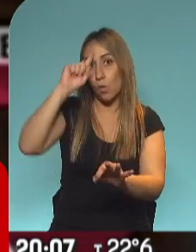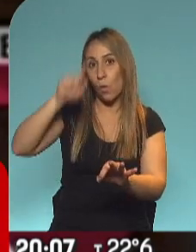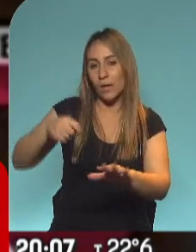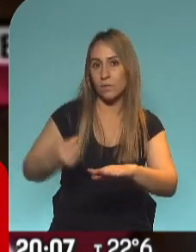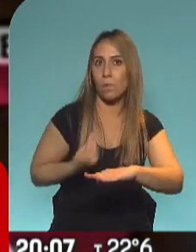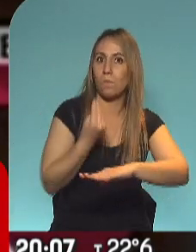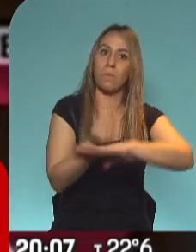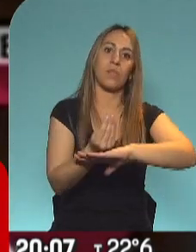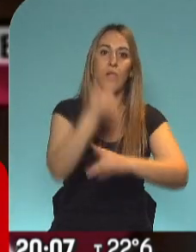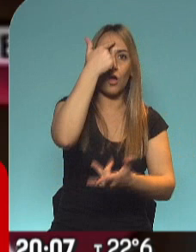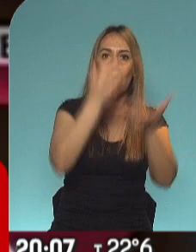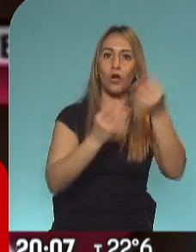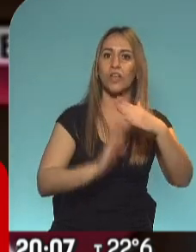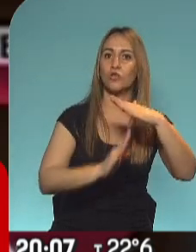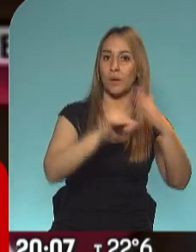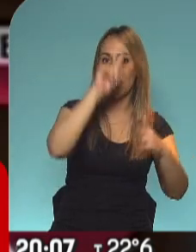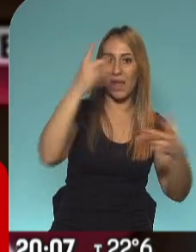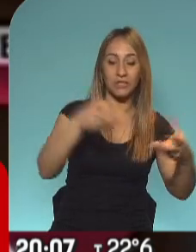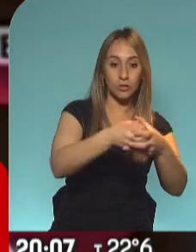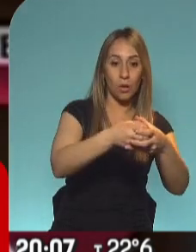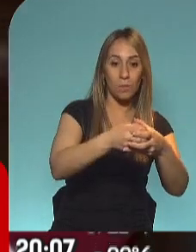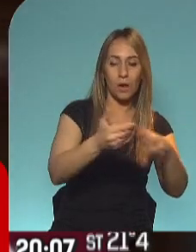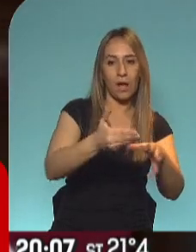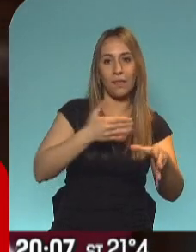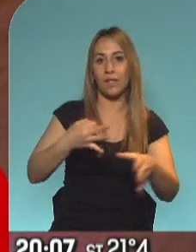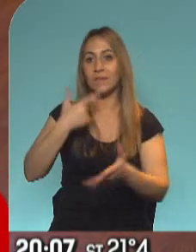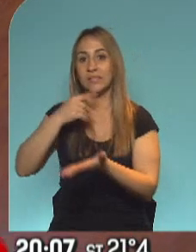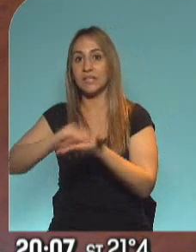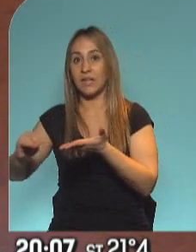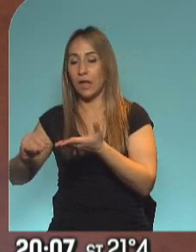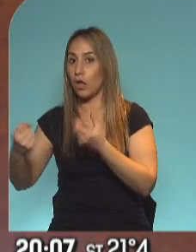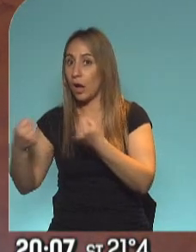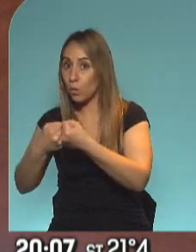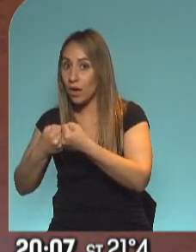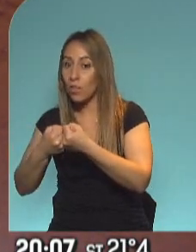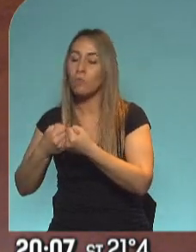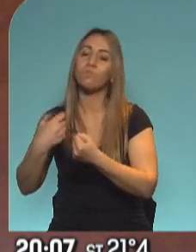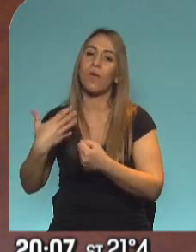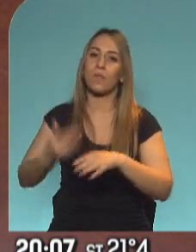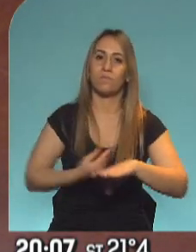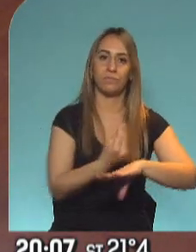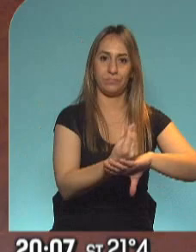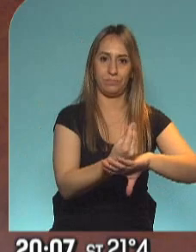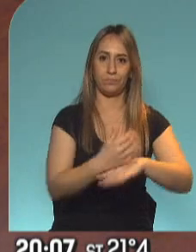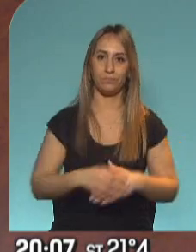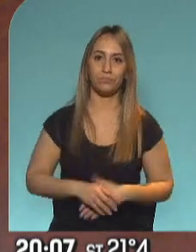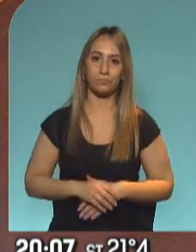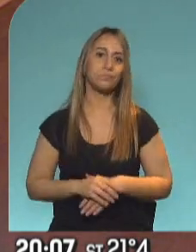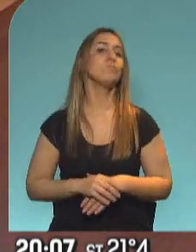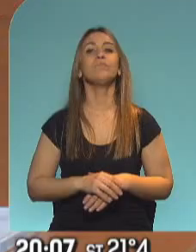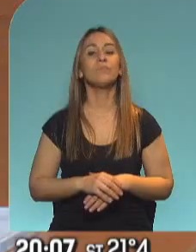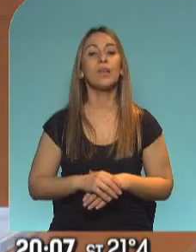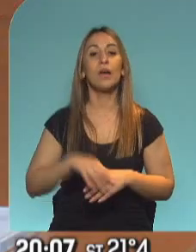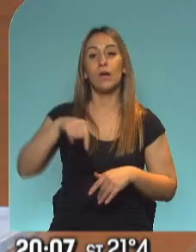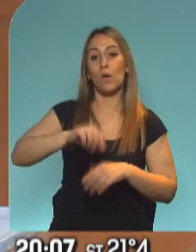sin el acuerdo del Senado. Carlos Rosenkrantz. Y aquí, además de Lucía,